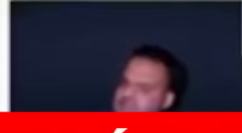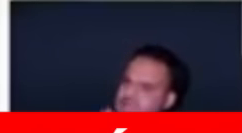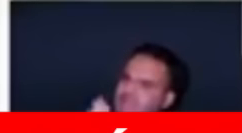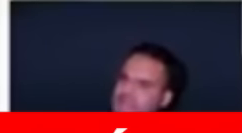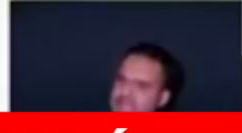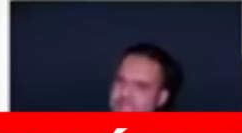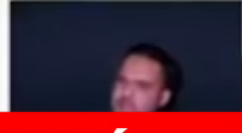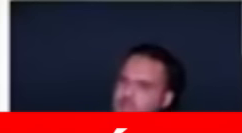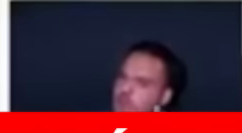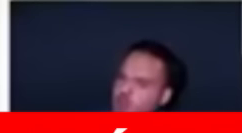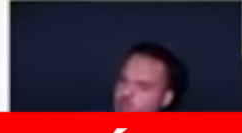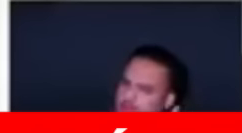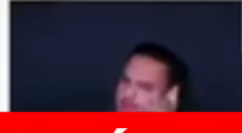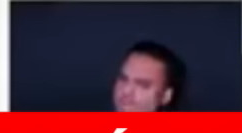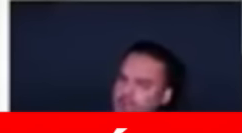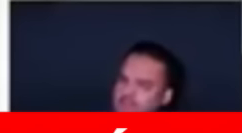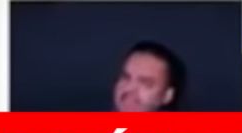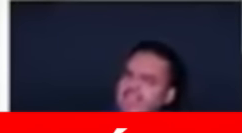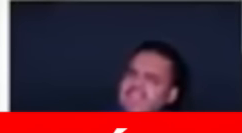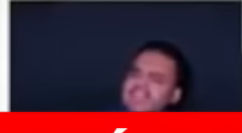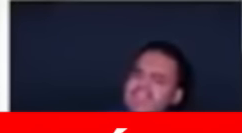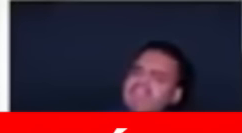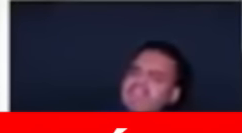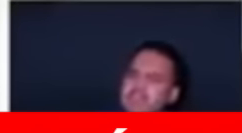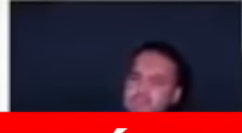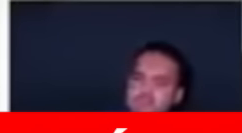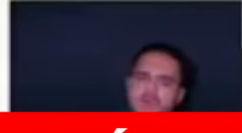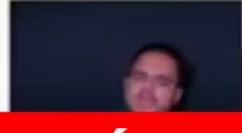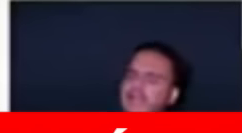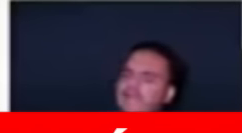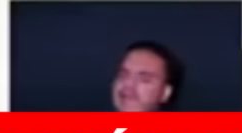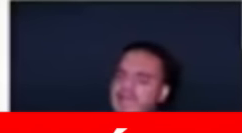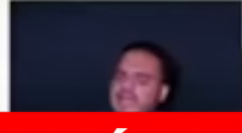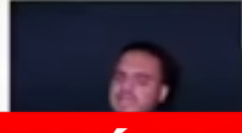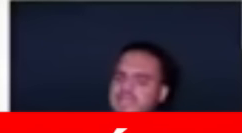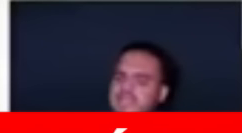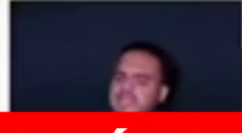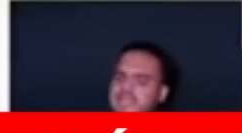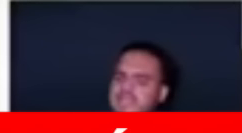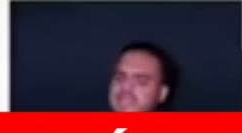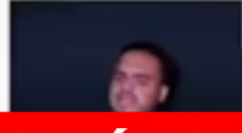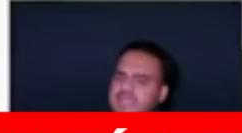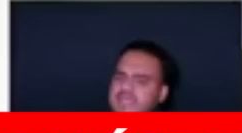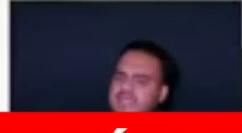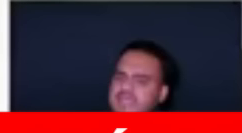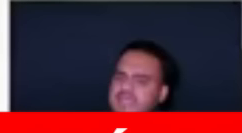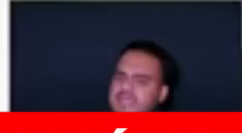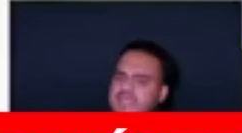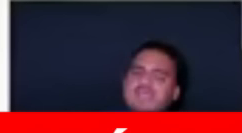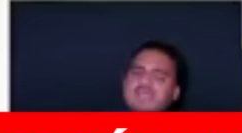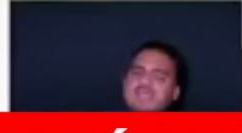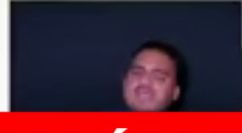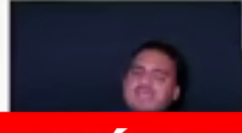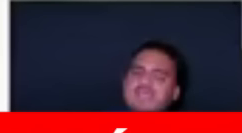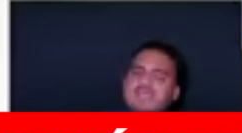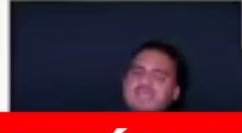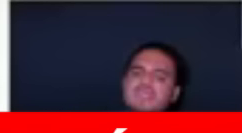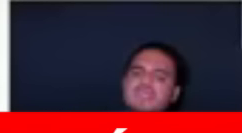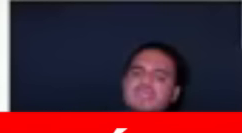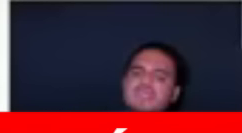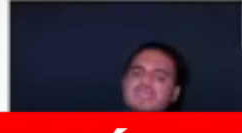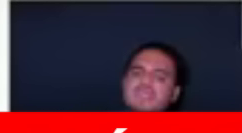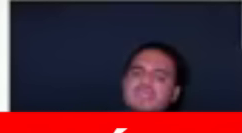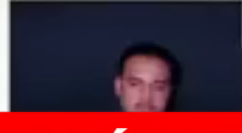cobran cuota, que deciden quién trabaja, quién gobierna, quién habla y quién se calla. No,